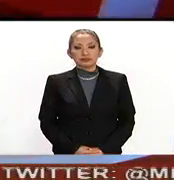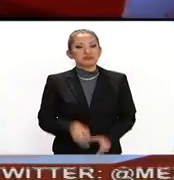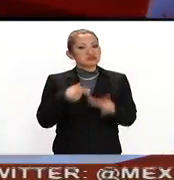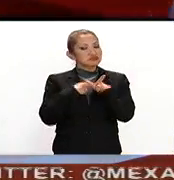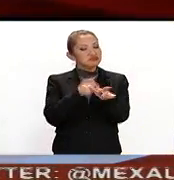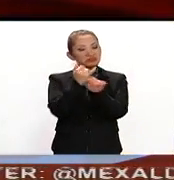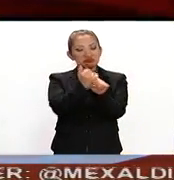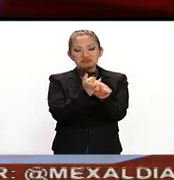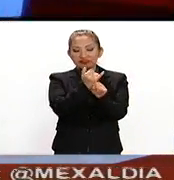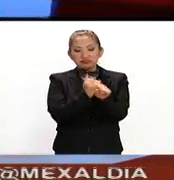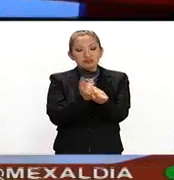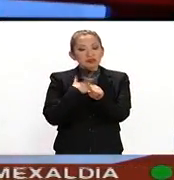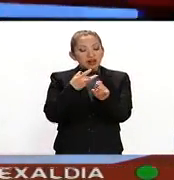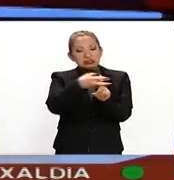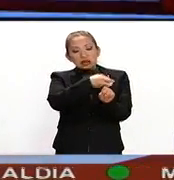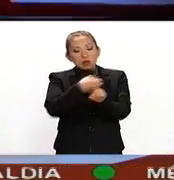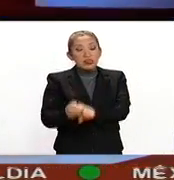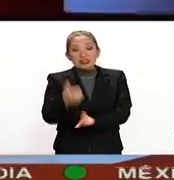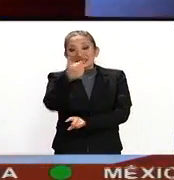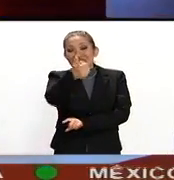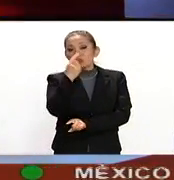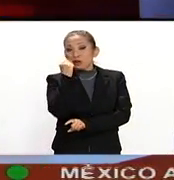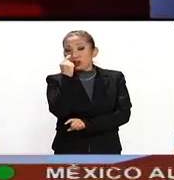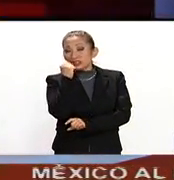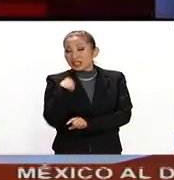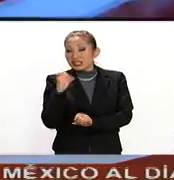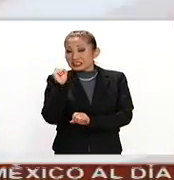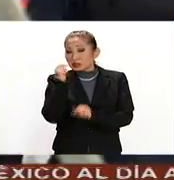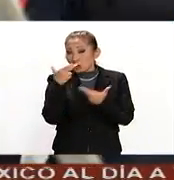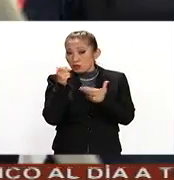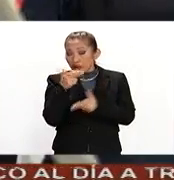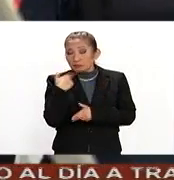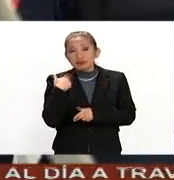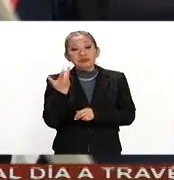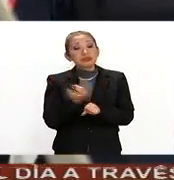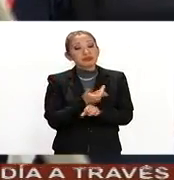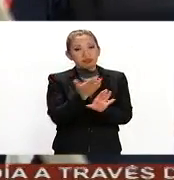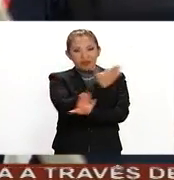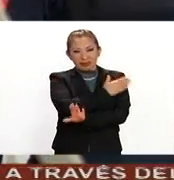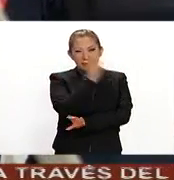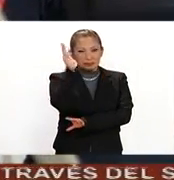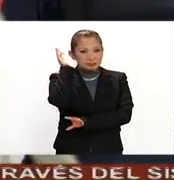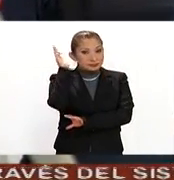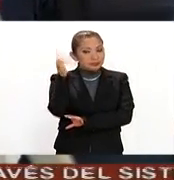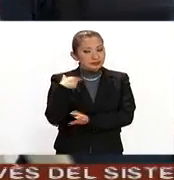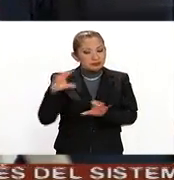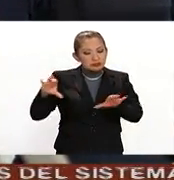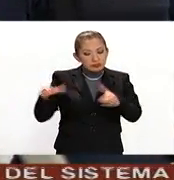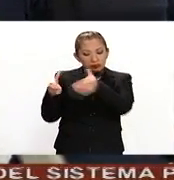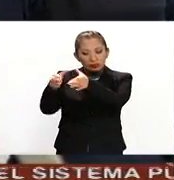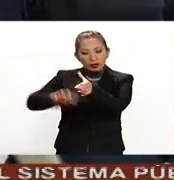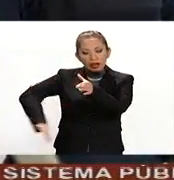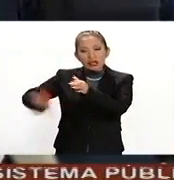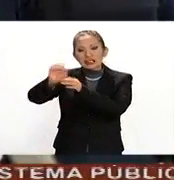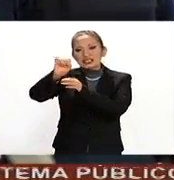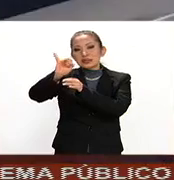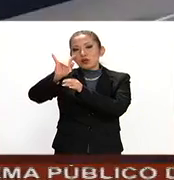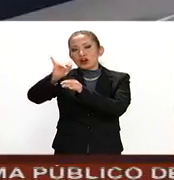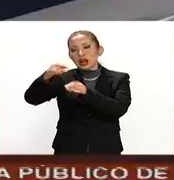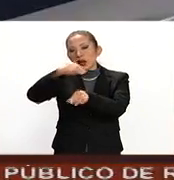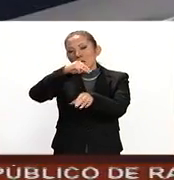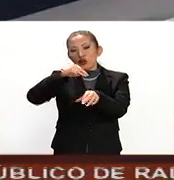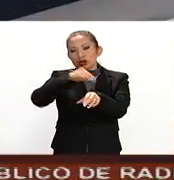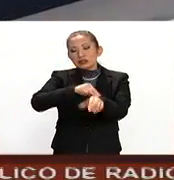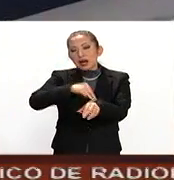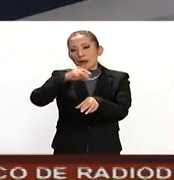Siguen las investigaciones por el secuestro de 6 policías en Chihuahua. Esto ocurrió el pasado miércoles en la comunidad La Simona, en el